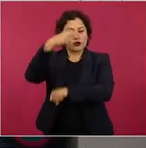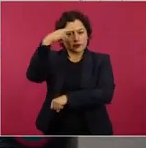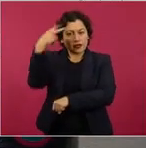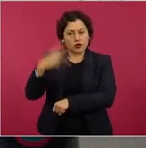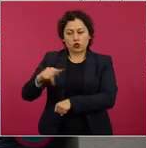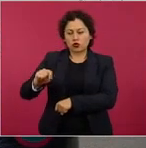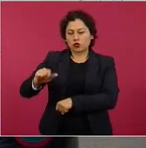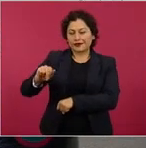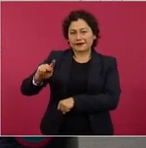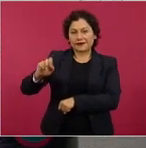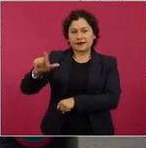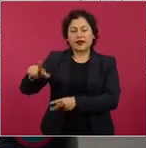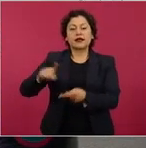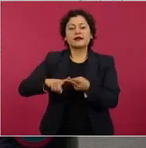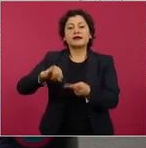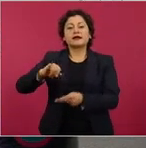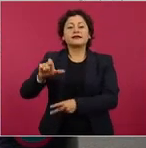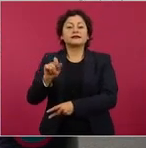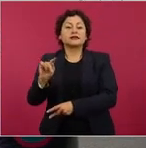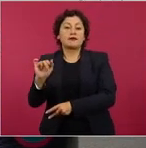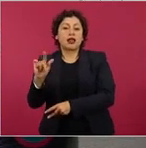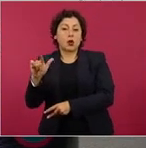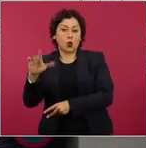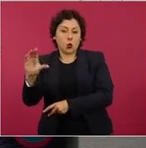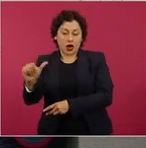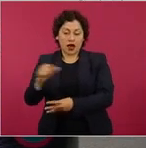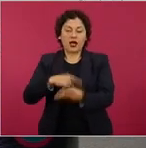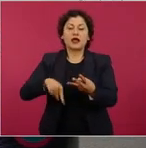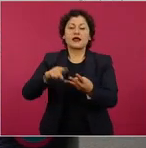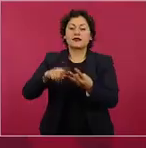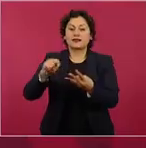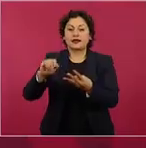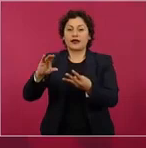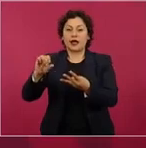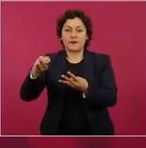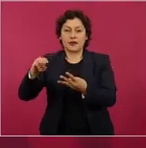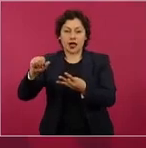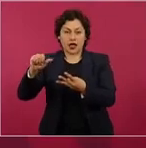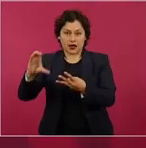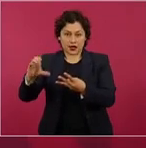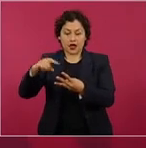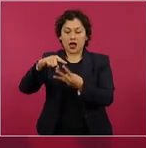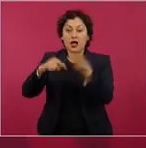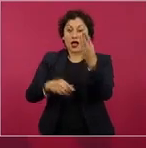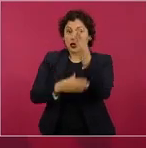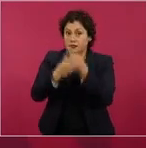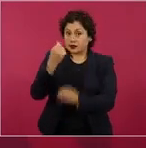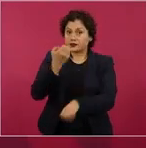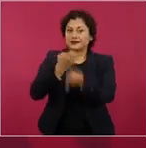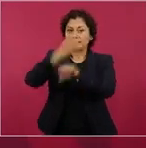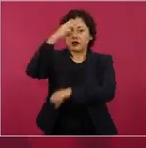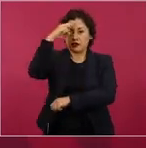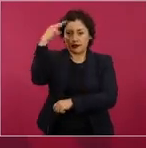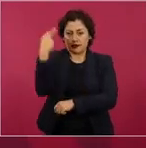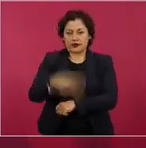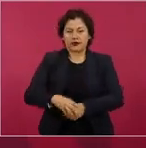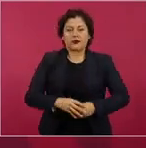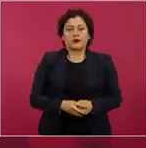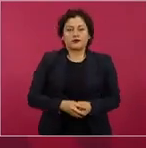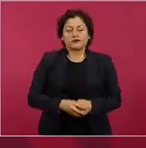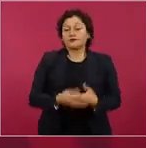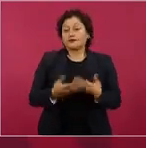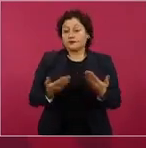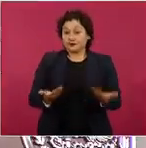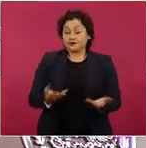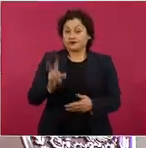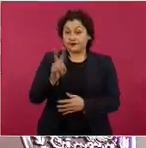en Iztapaluca, Estado de México, y en Tecamac, también Estado de México, sobre todo